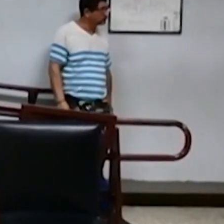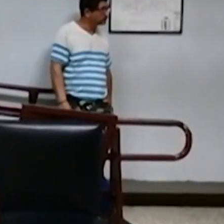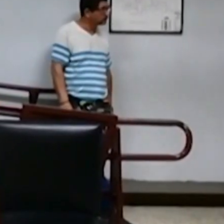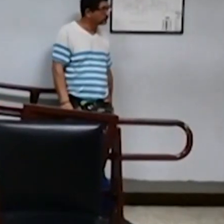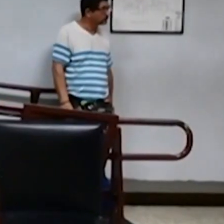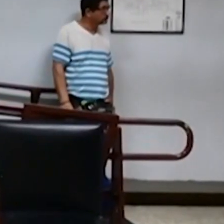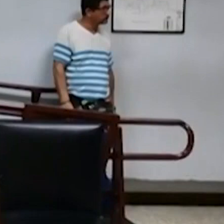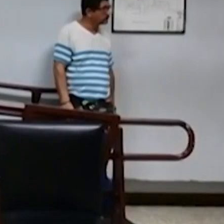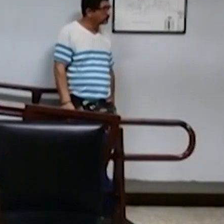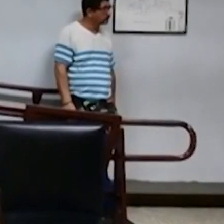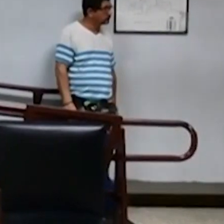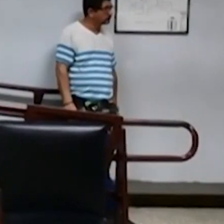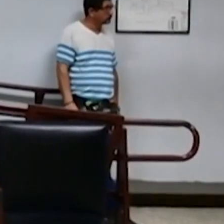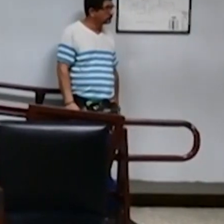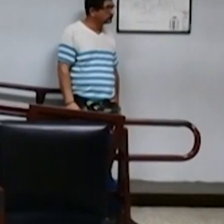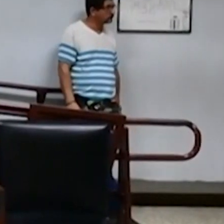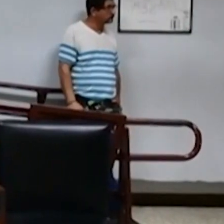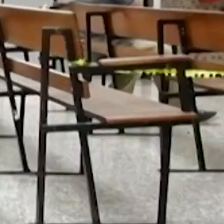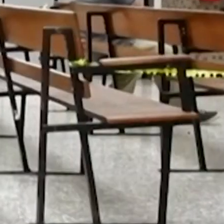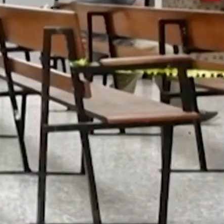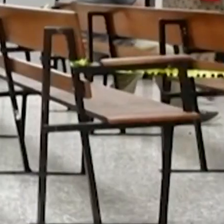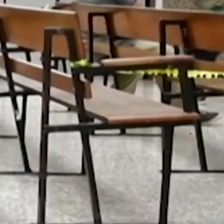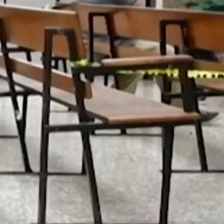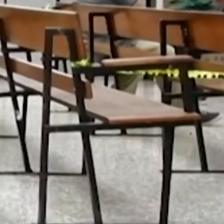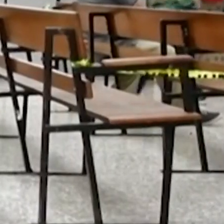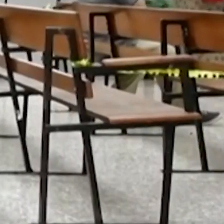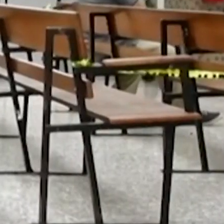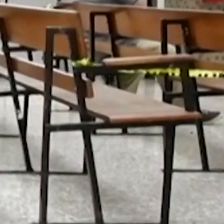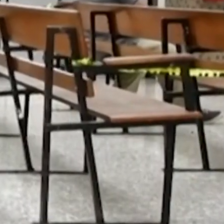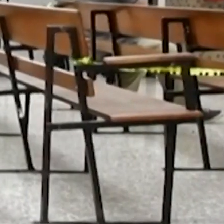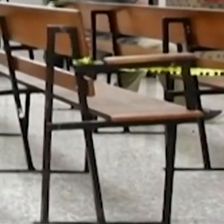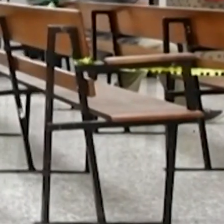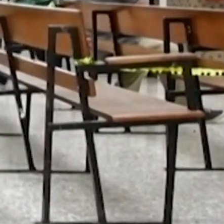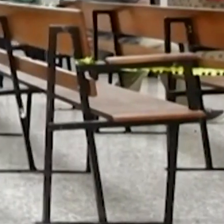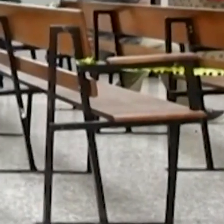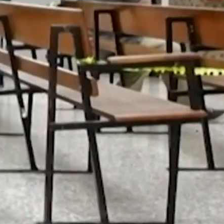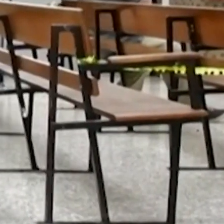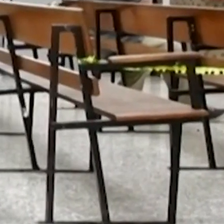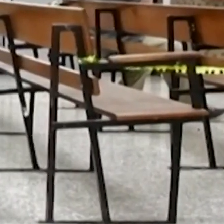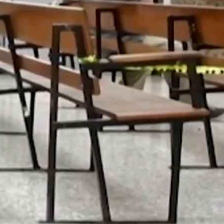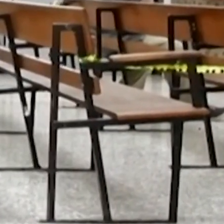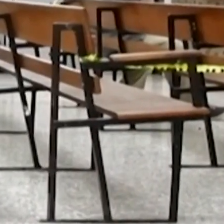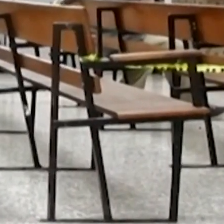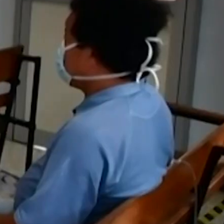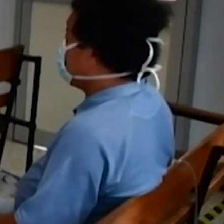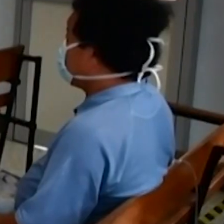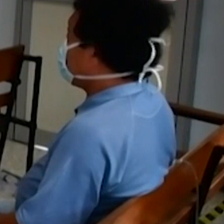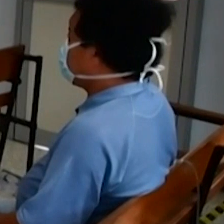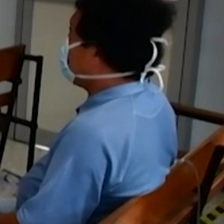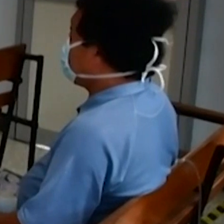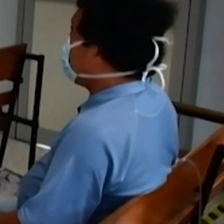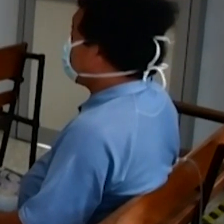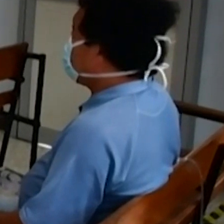Caja identificó que la consulta a adultos mayores disminuyó el 50%. Por eso le piden a las